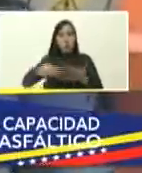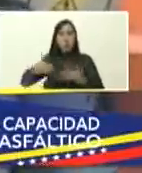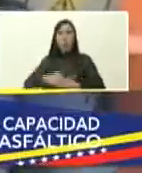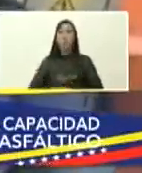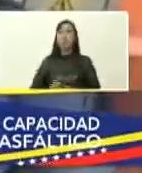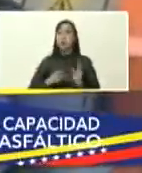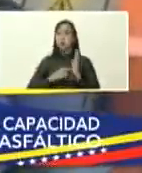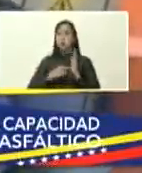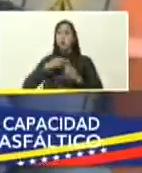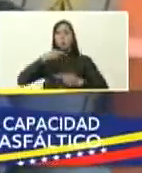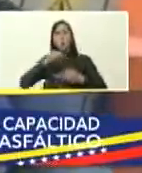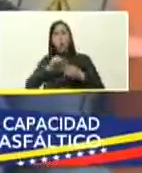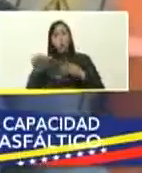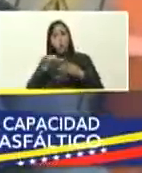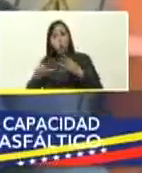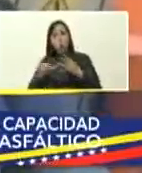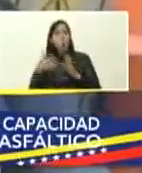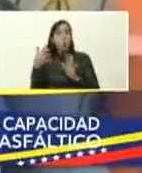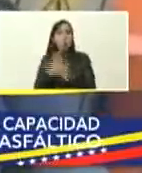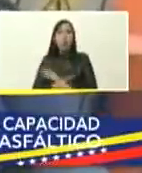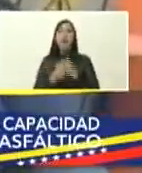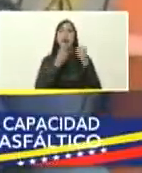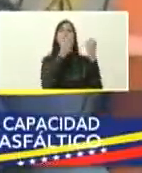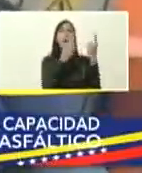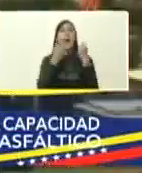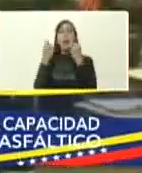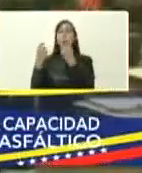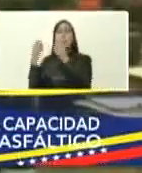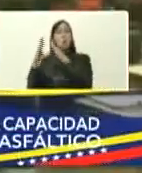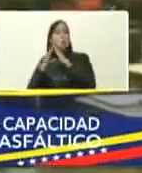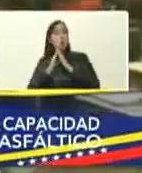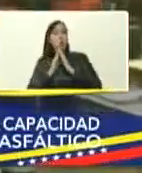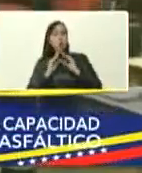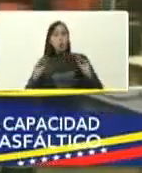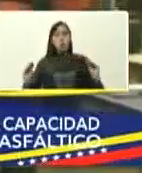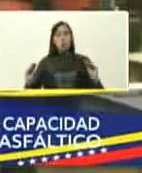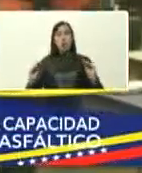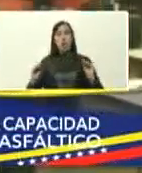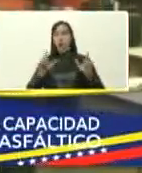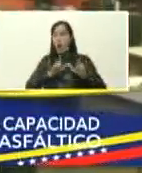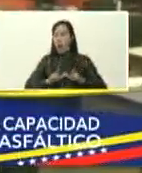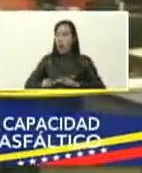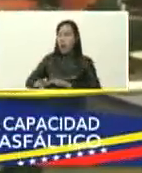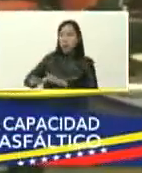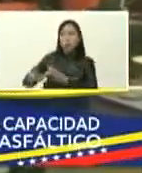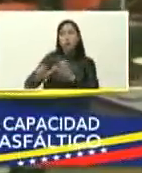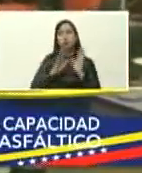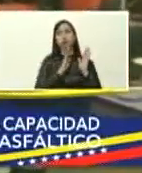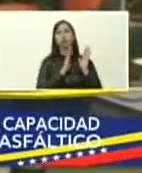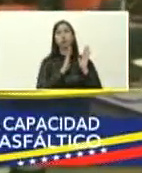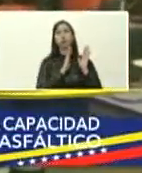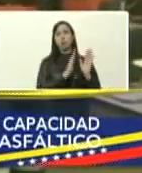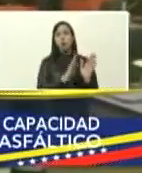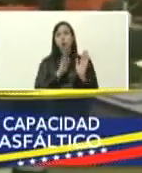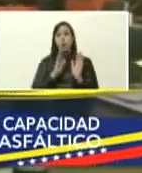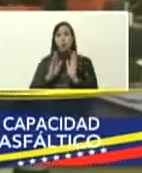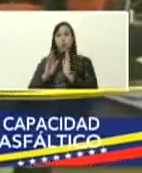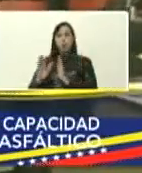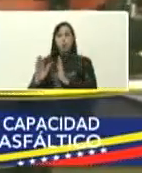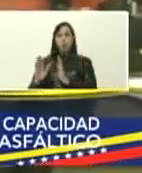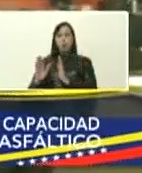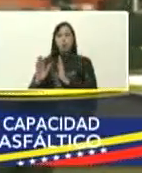todas las semanas en lo que es exportaciones en todas las áreas de lo que